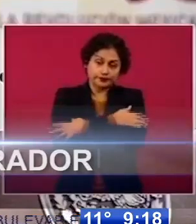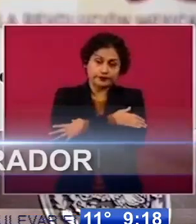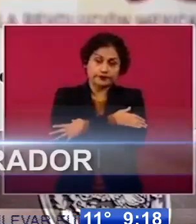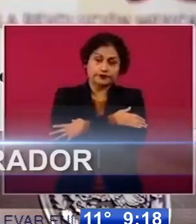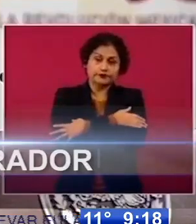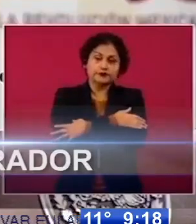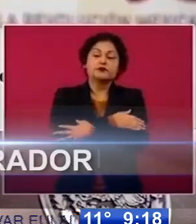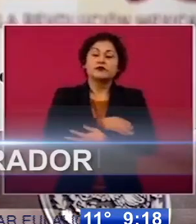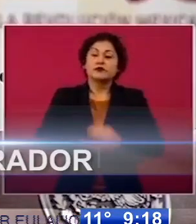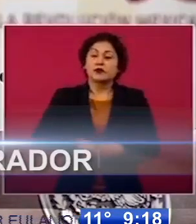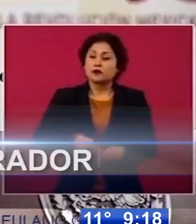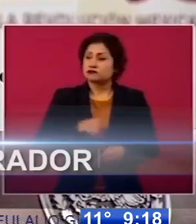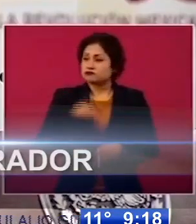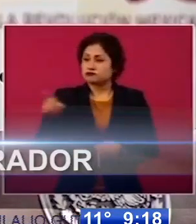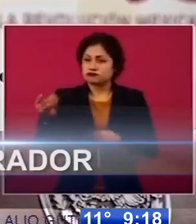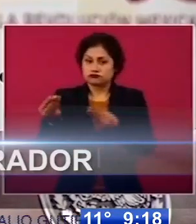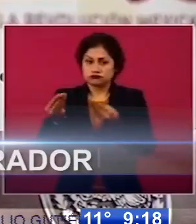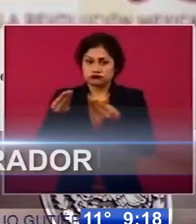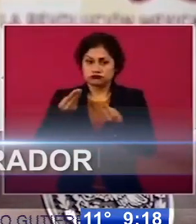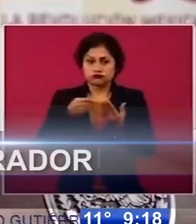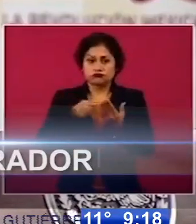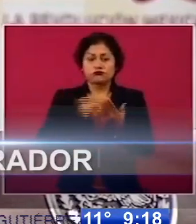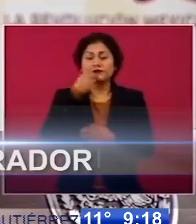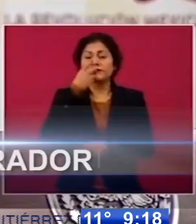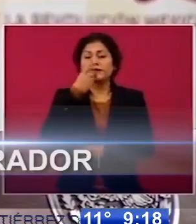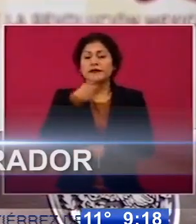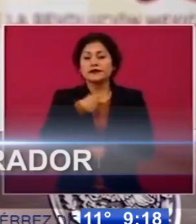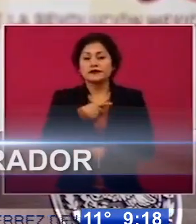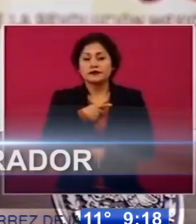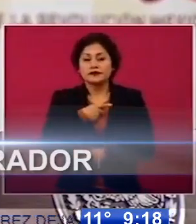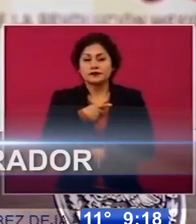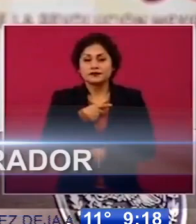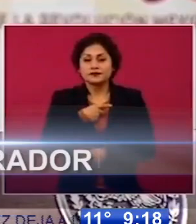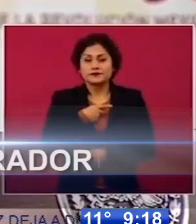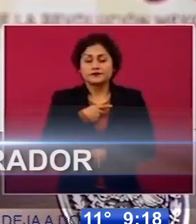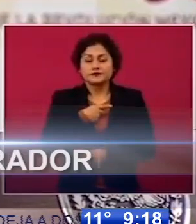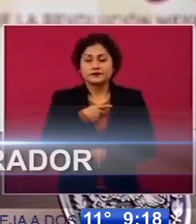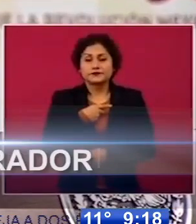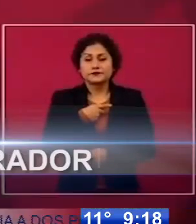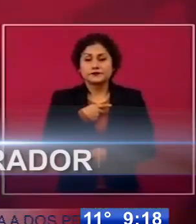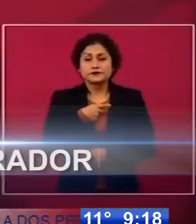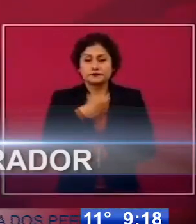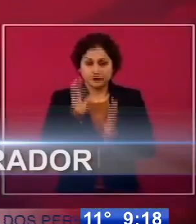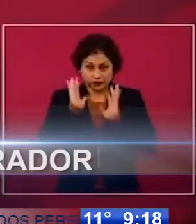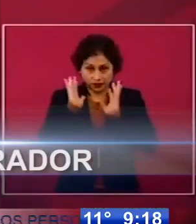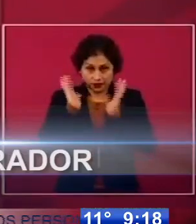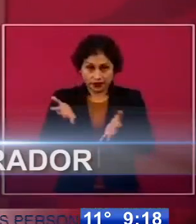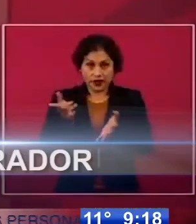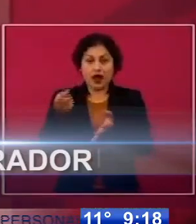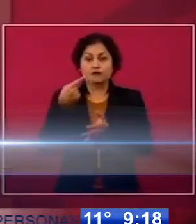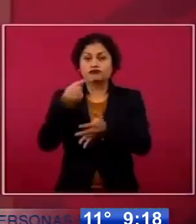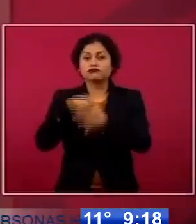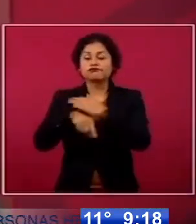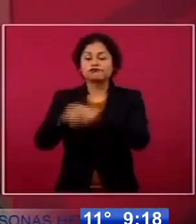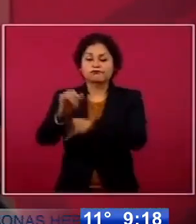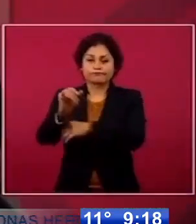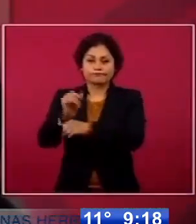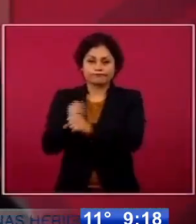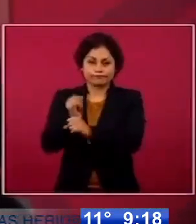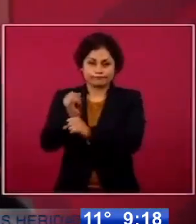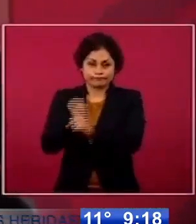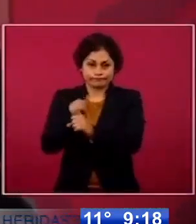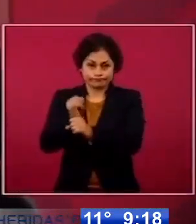Tengo información que se está haciendo la indagatoria desde